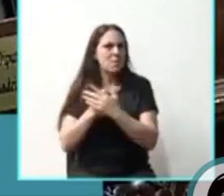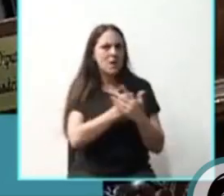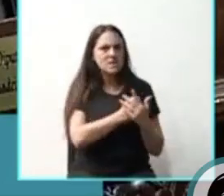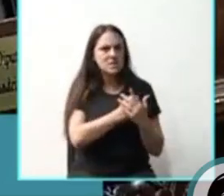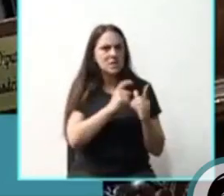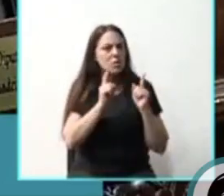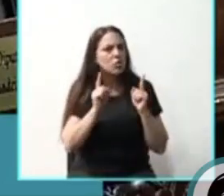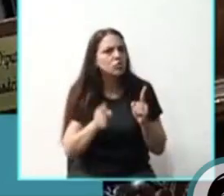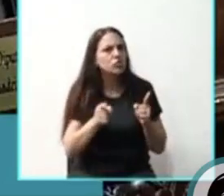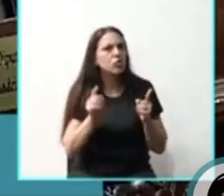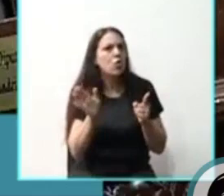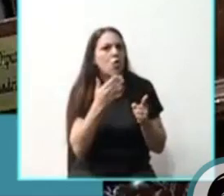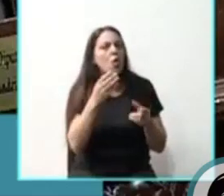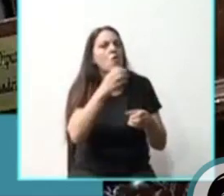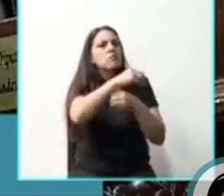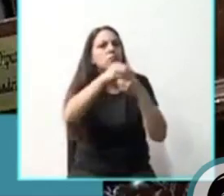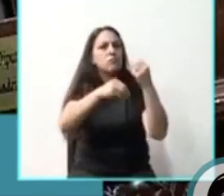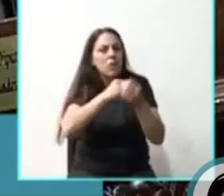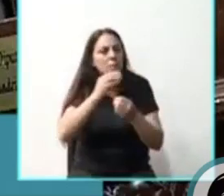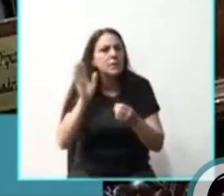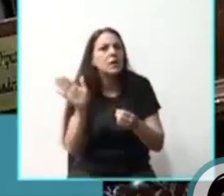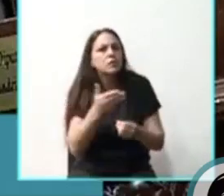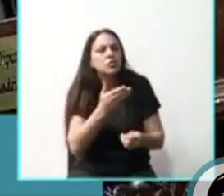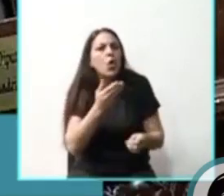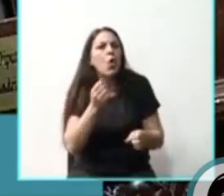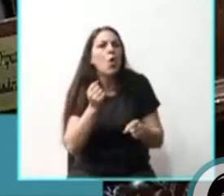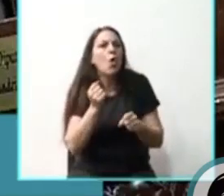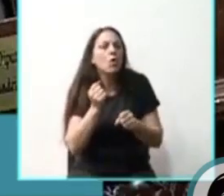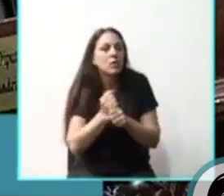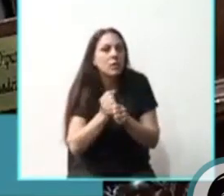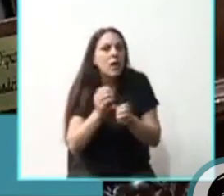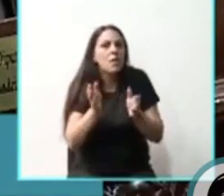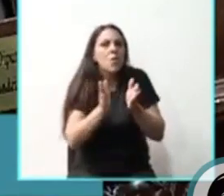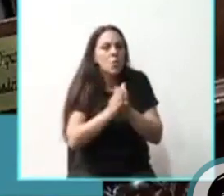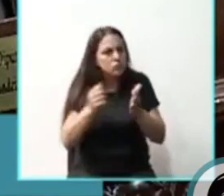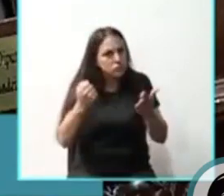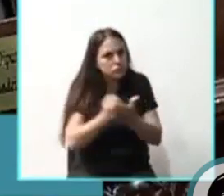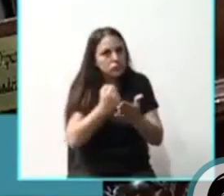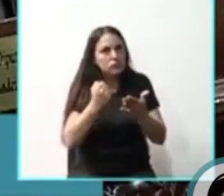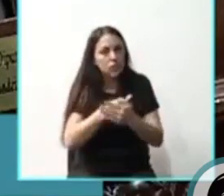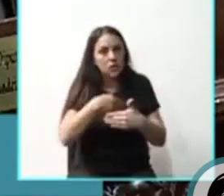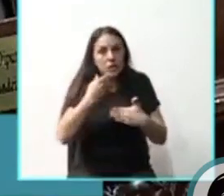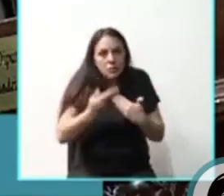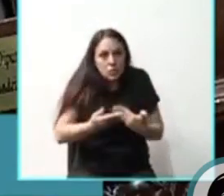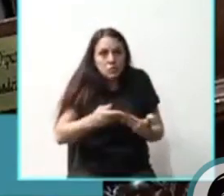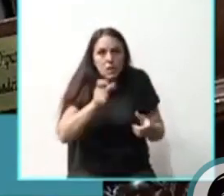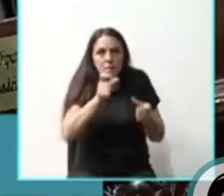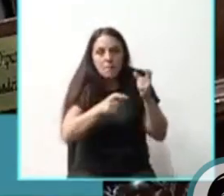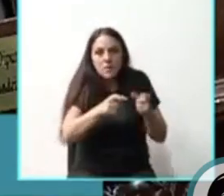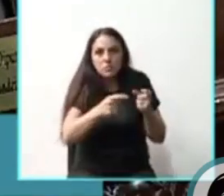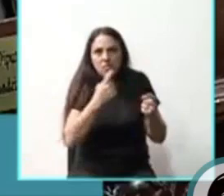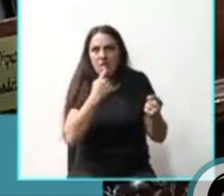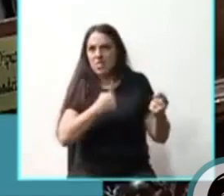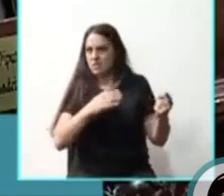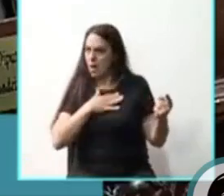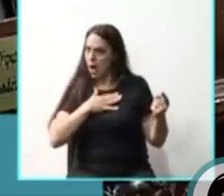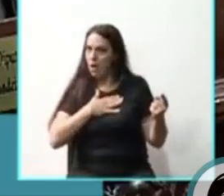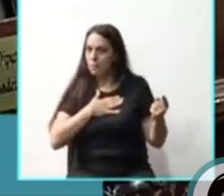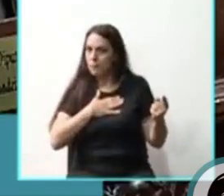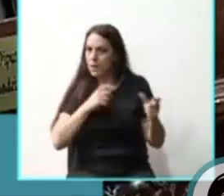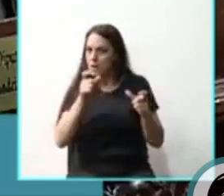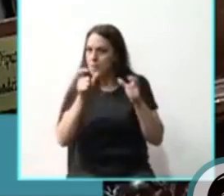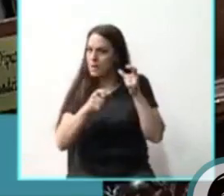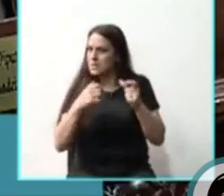desaparecidos entonces a mí nadie me va a venir a decir que en un país como la argentina con la